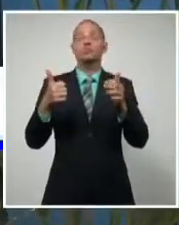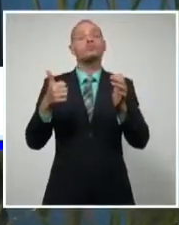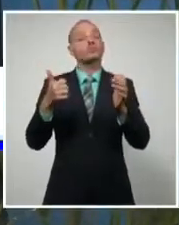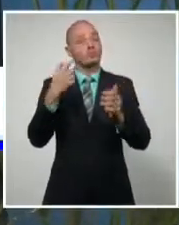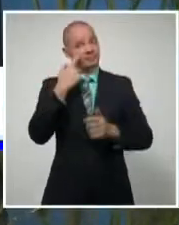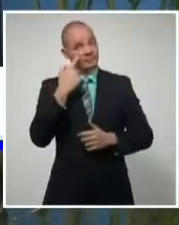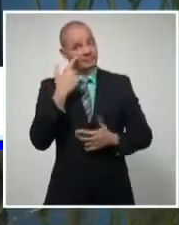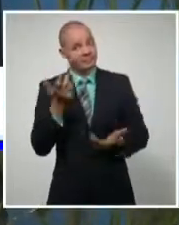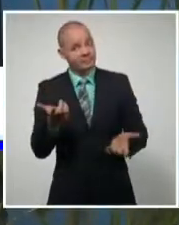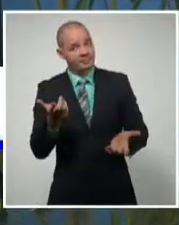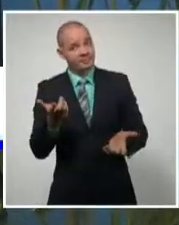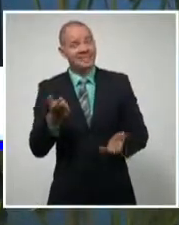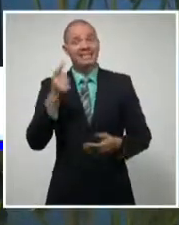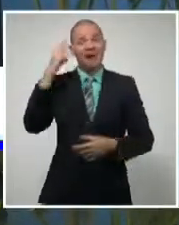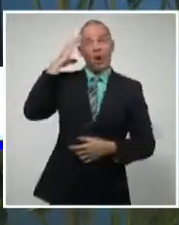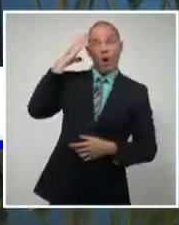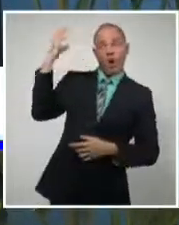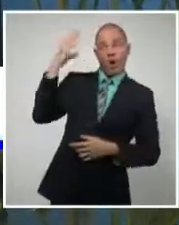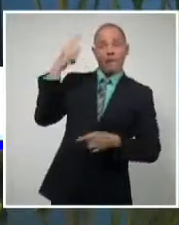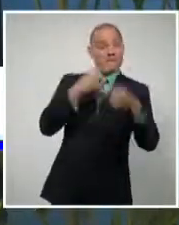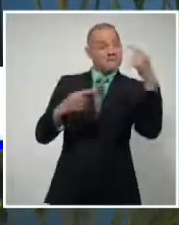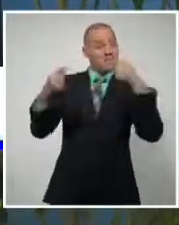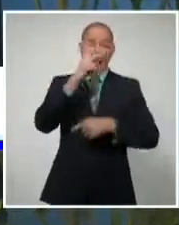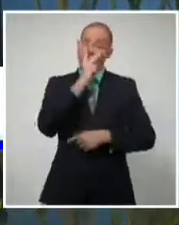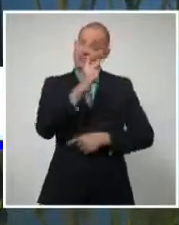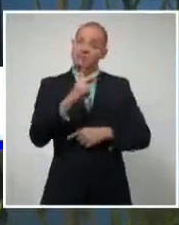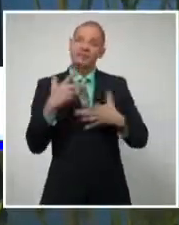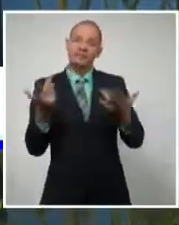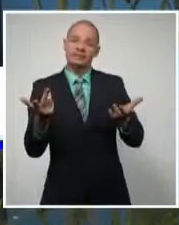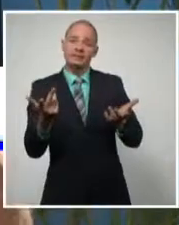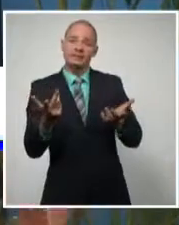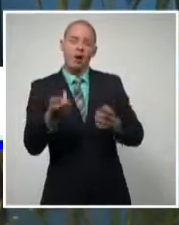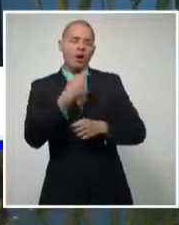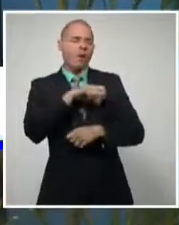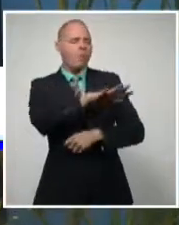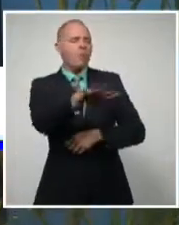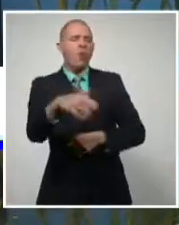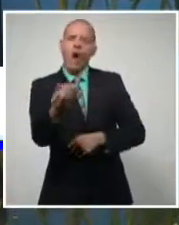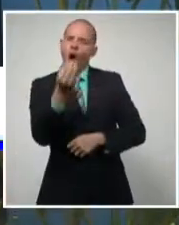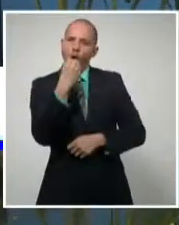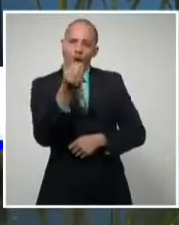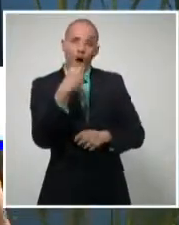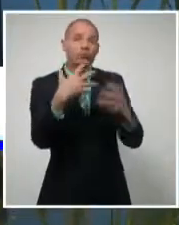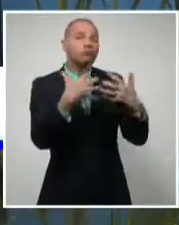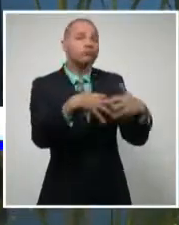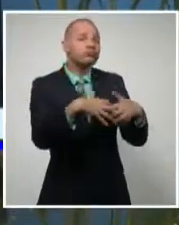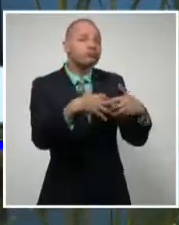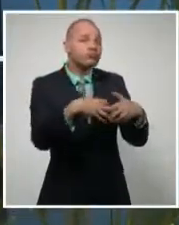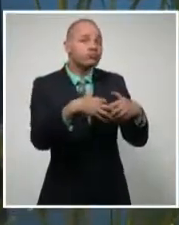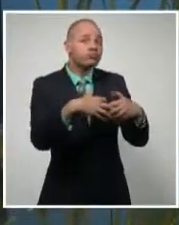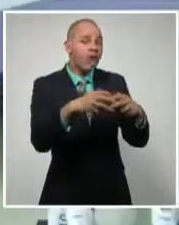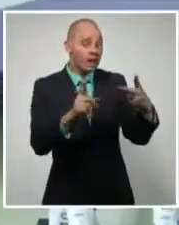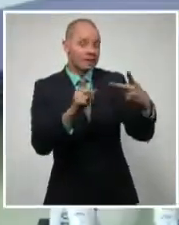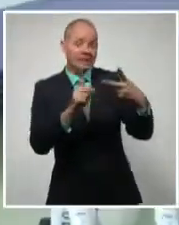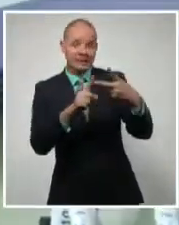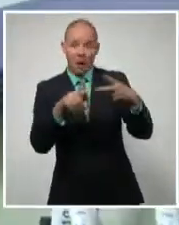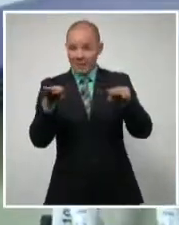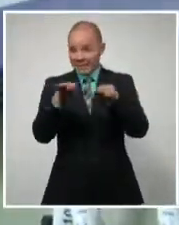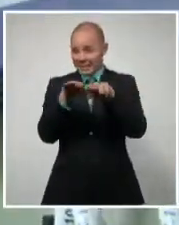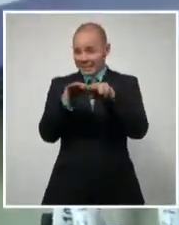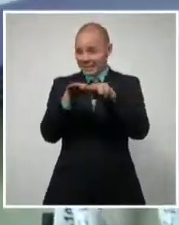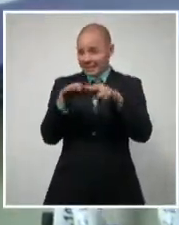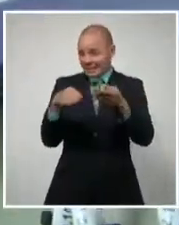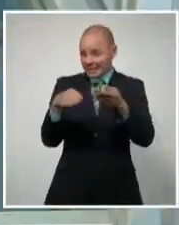que para el gobierno y el Estado cubano es una prioridad. Una de las prioridades, como la producción de alimentos, como el tema del combustible, la